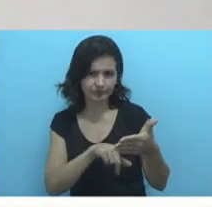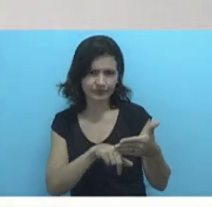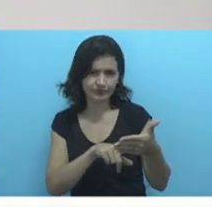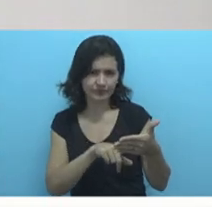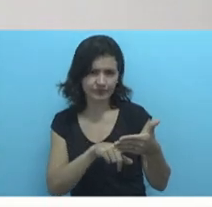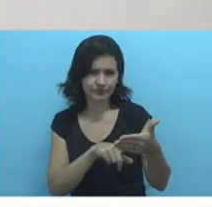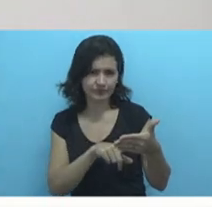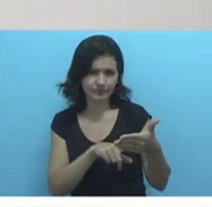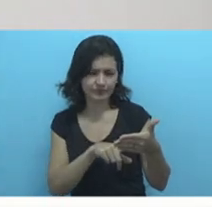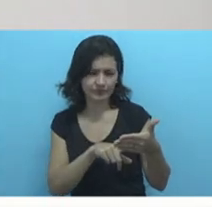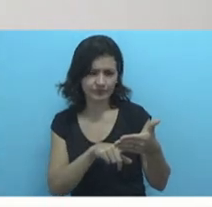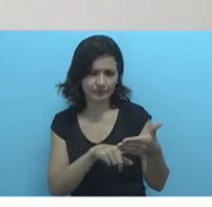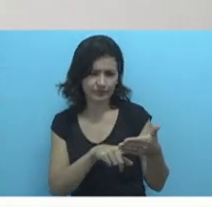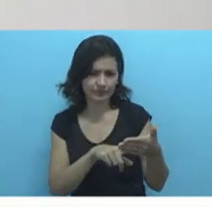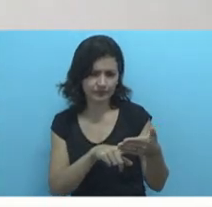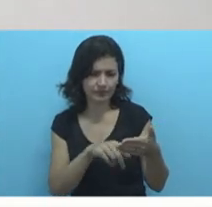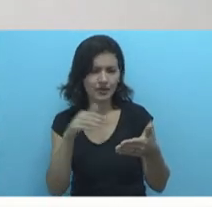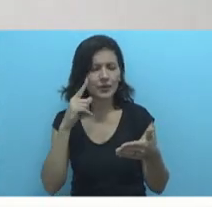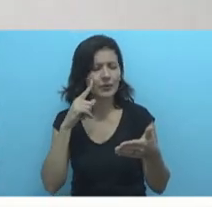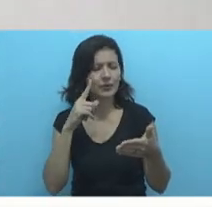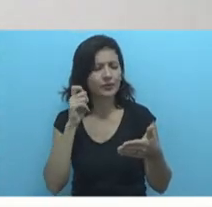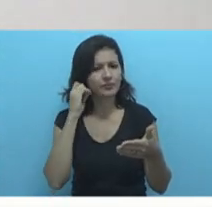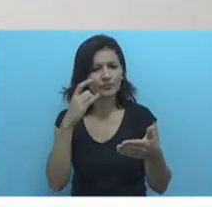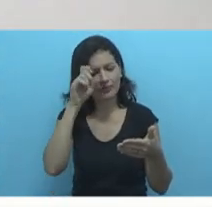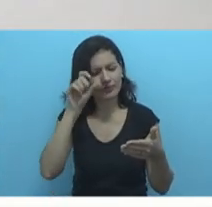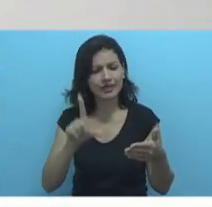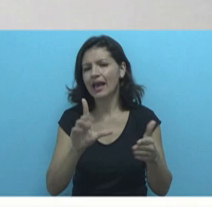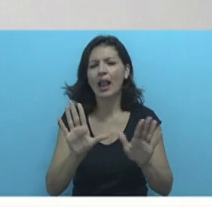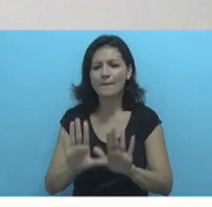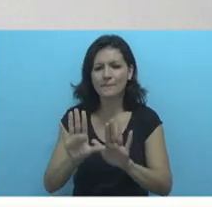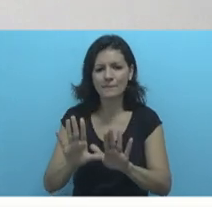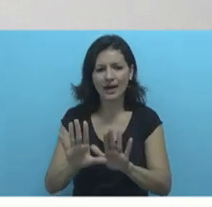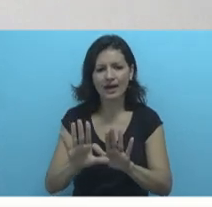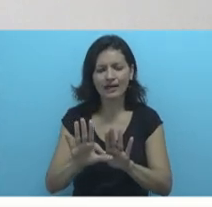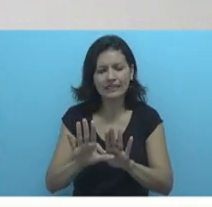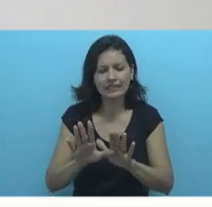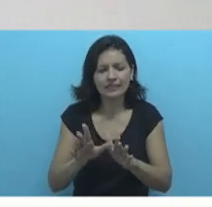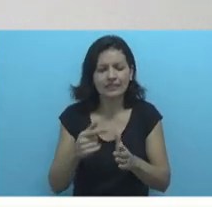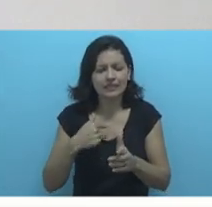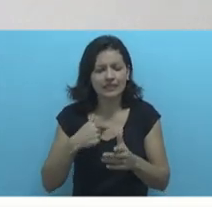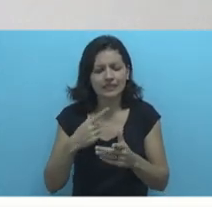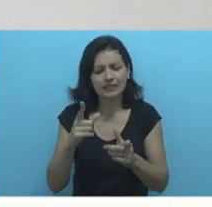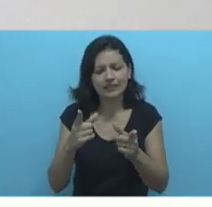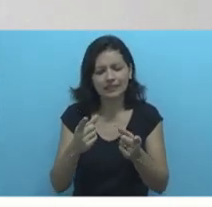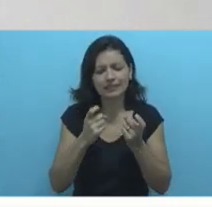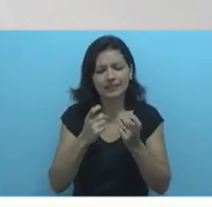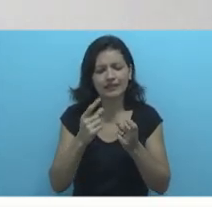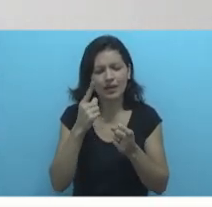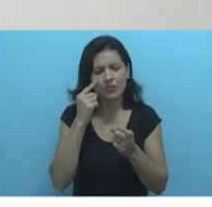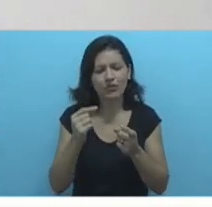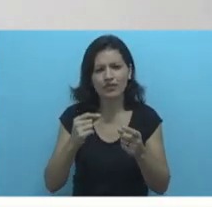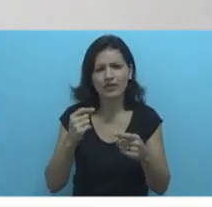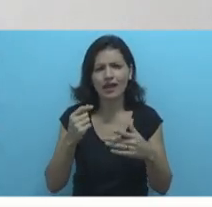escribió: Miguel, danos unos días para sacudirnos esta tristeza y después nos vas a tener más